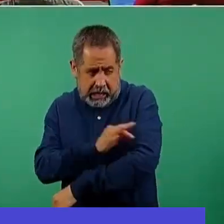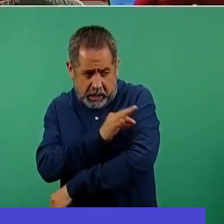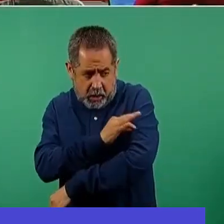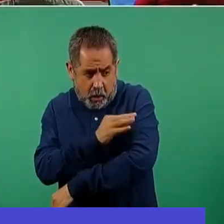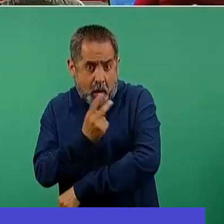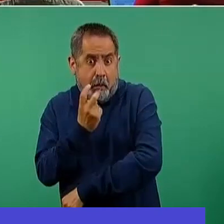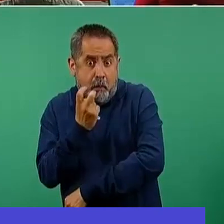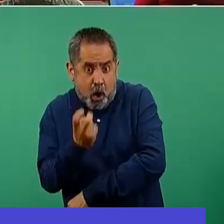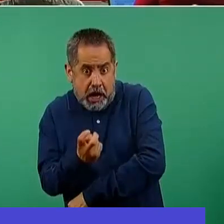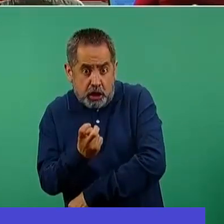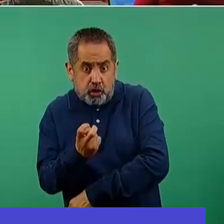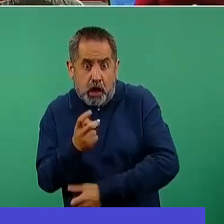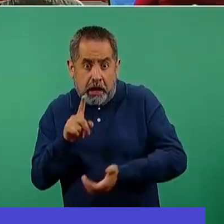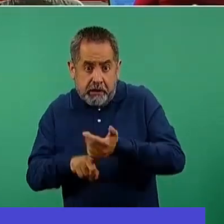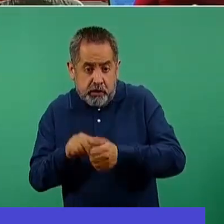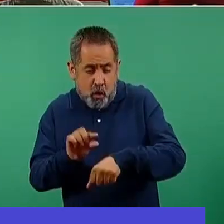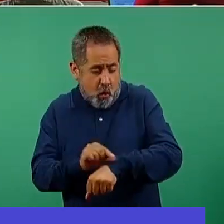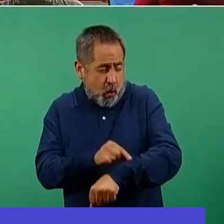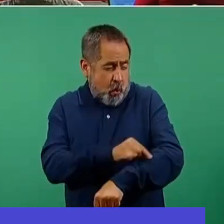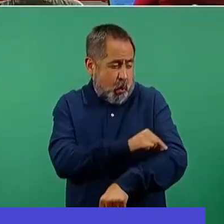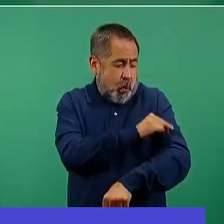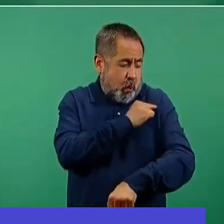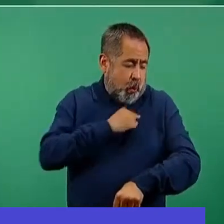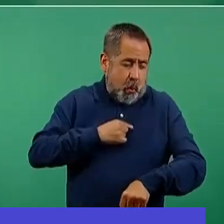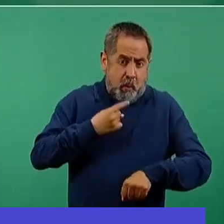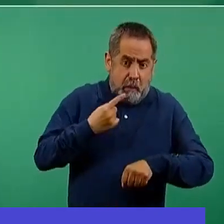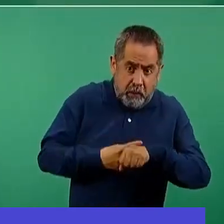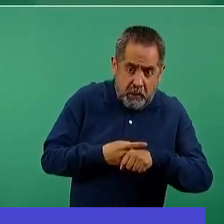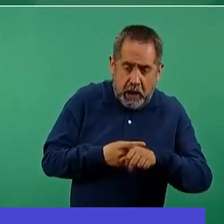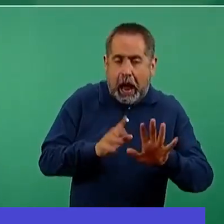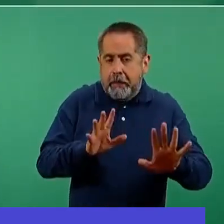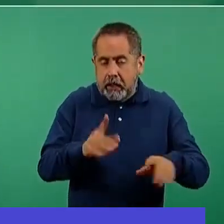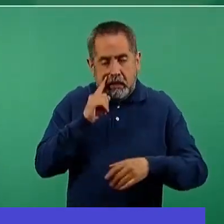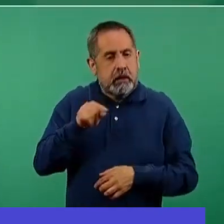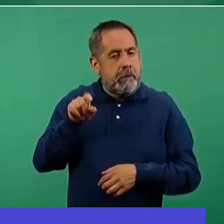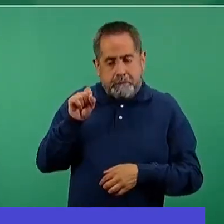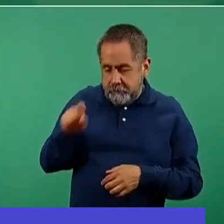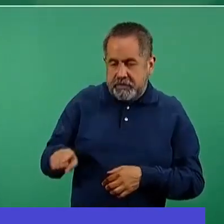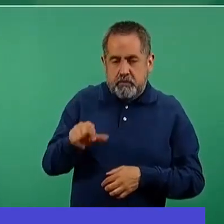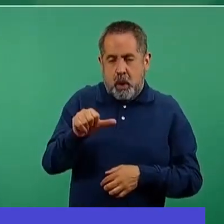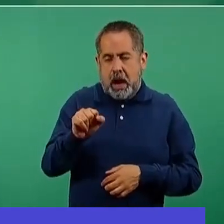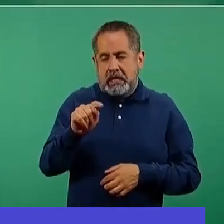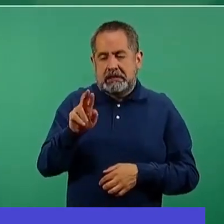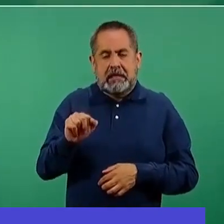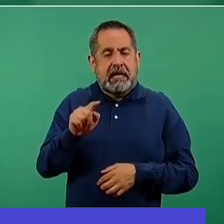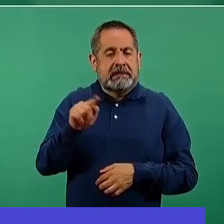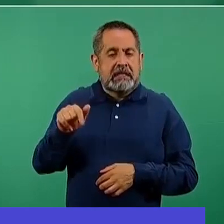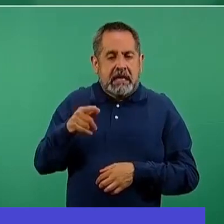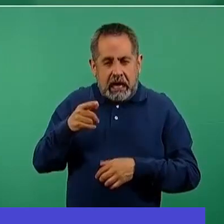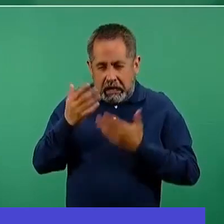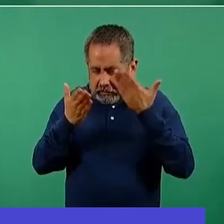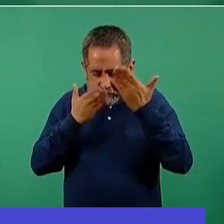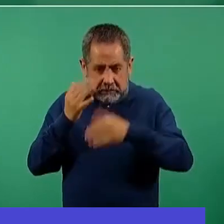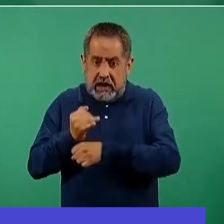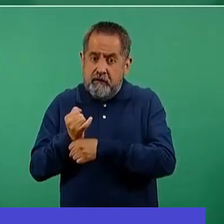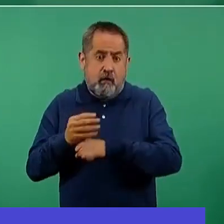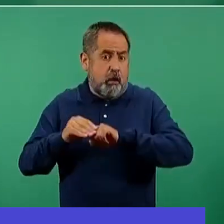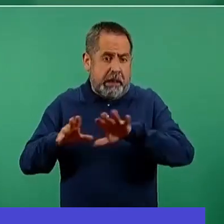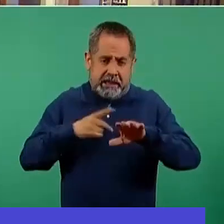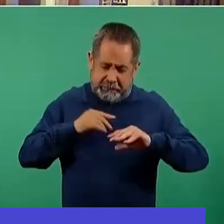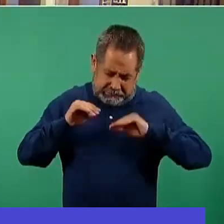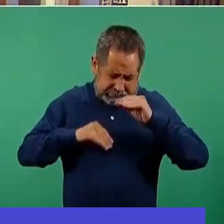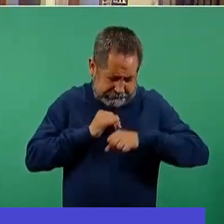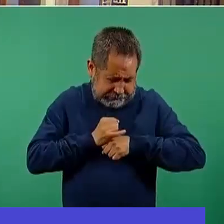son las buenas noticias que hay hasta ahorita? El propio AstraZeneca, que está obligado a hacer un informe de farmacovigilancia muy